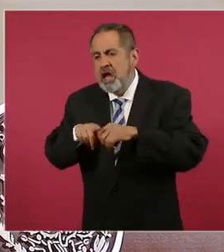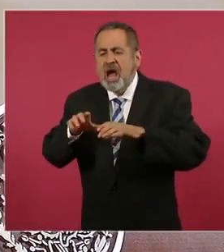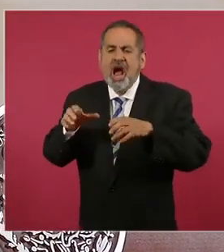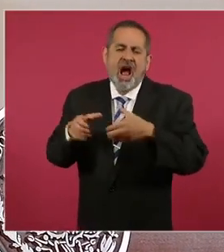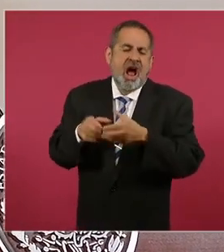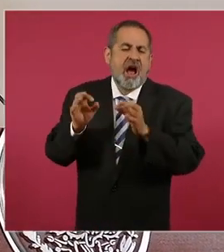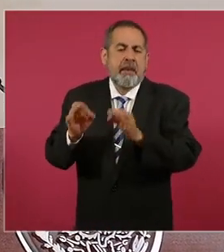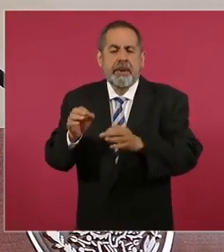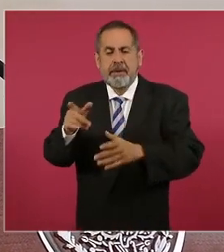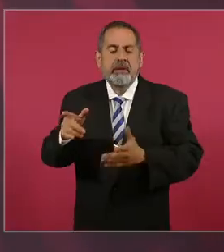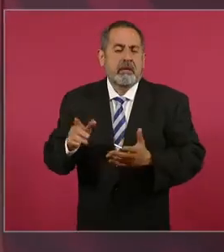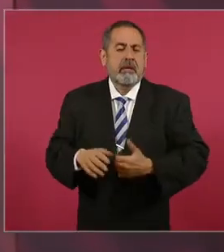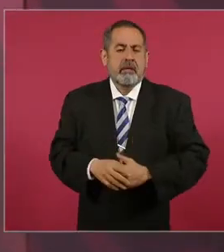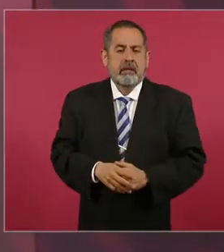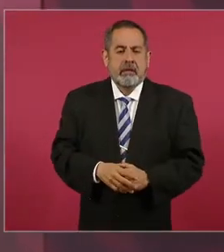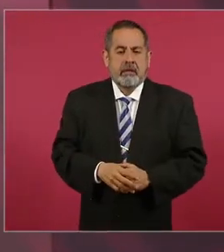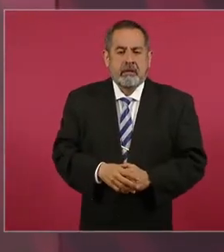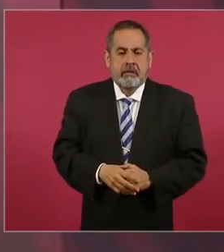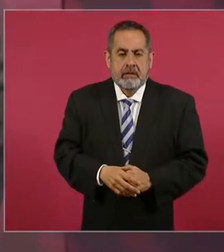porque está